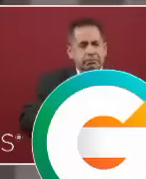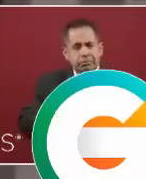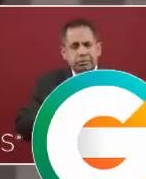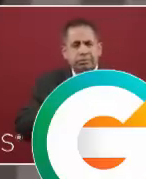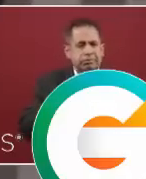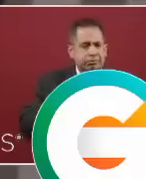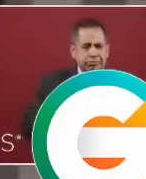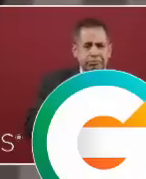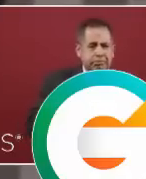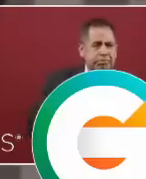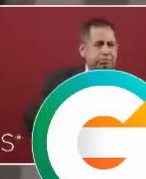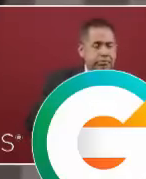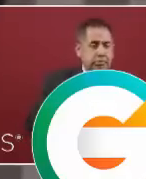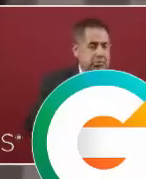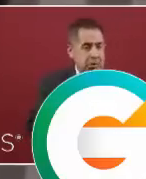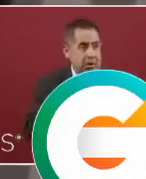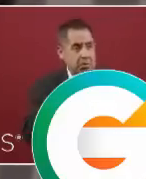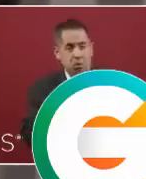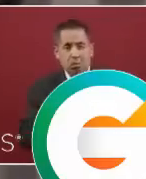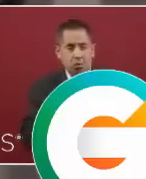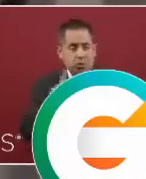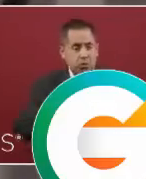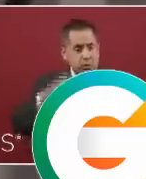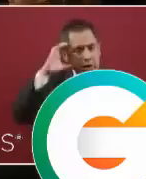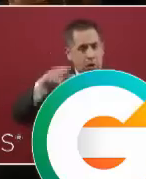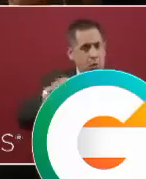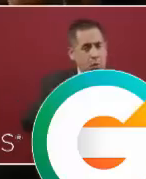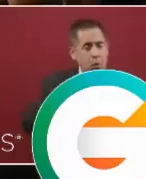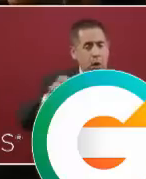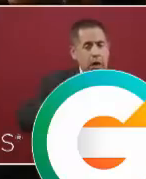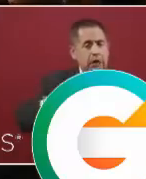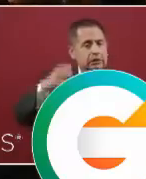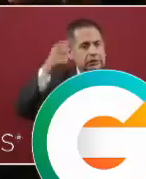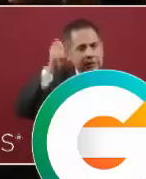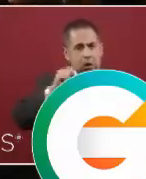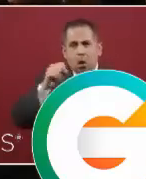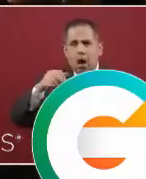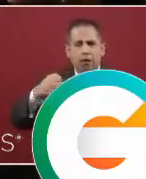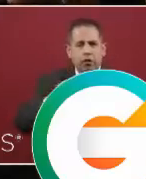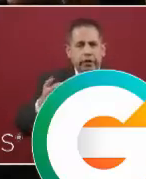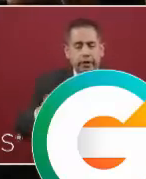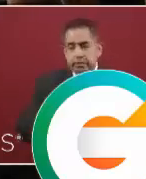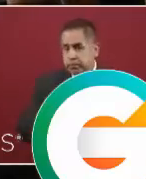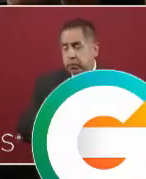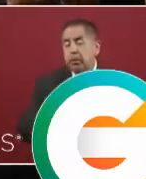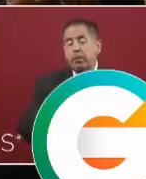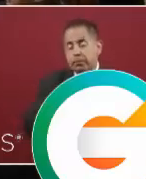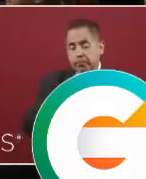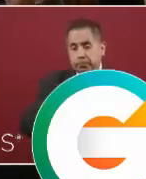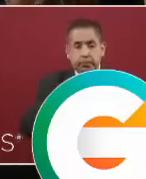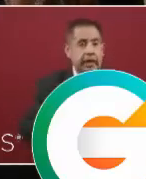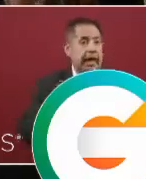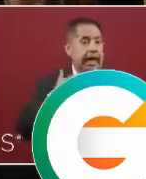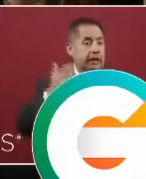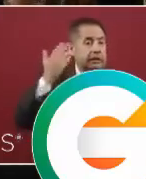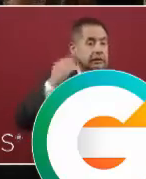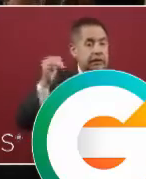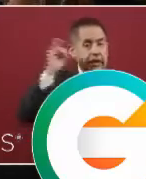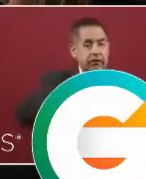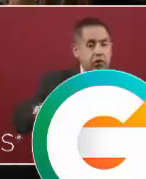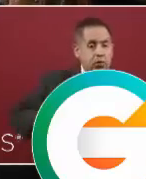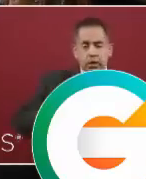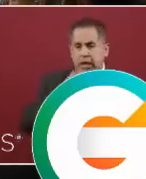sobre todo en Sinaloa, en las fronteras. Y por otro tema, cuando usted estuvo como jefe de gobierno, hubo un plan de cero